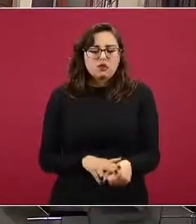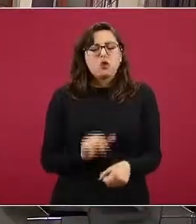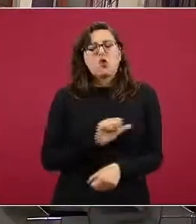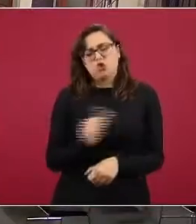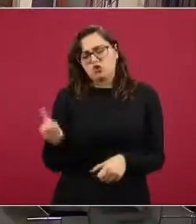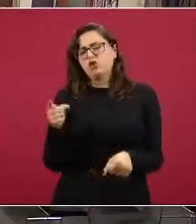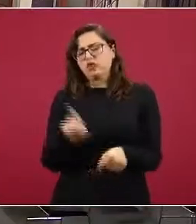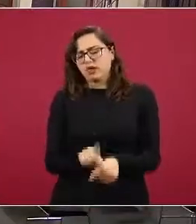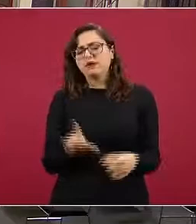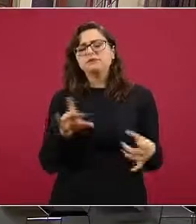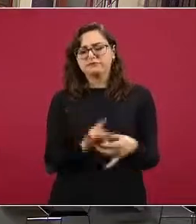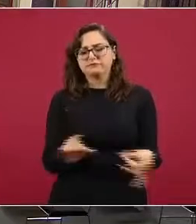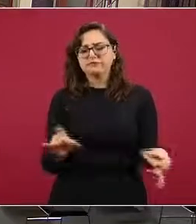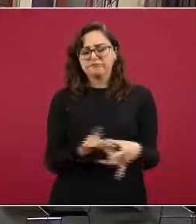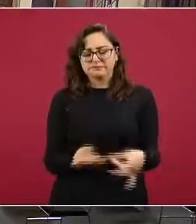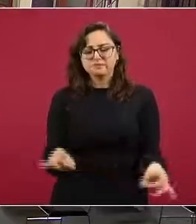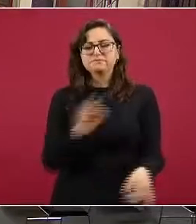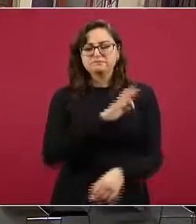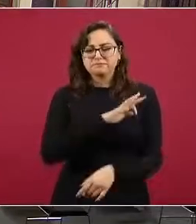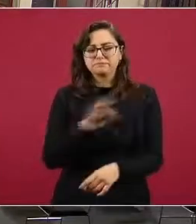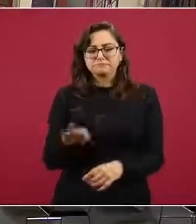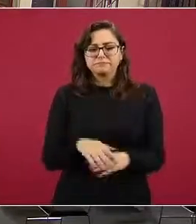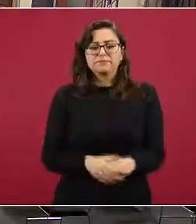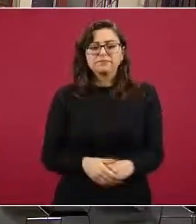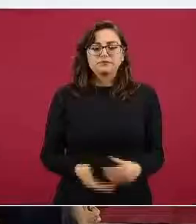podemos abordar. La siguiente.